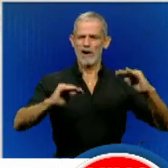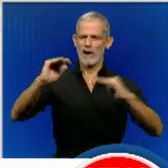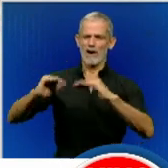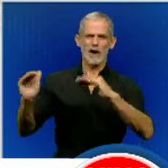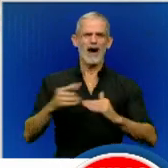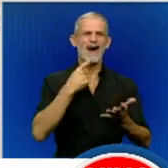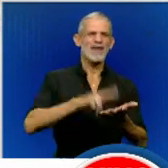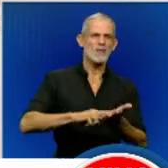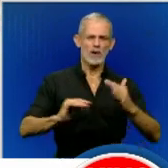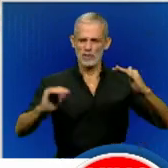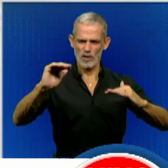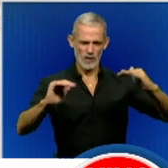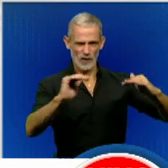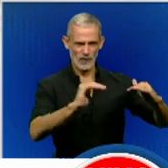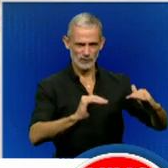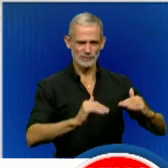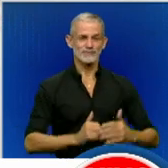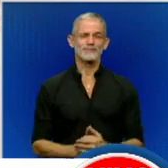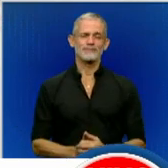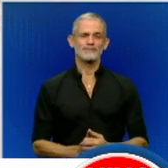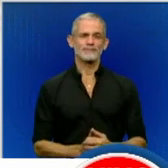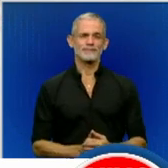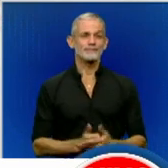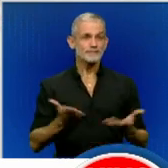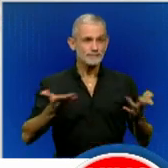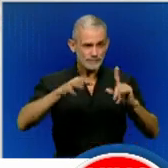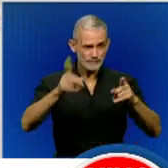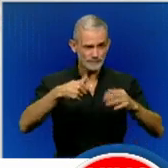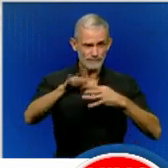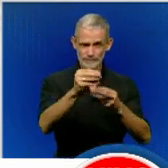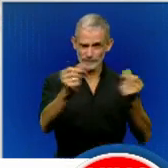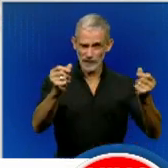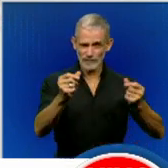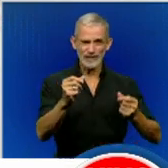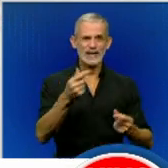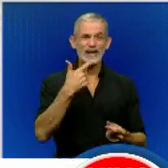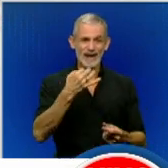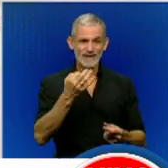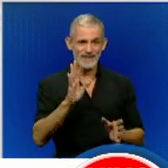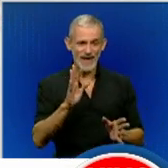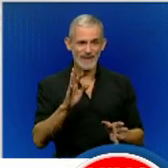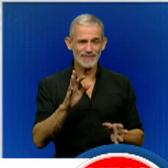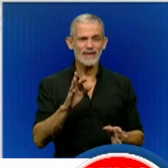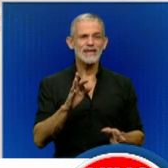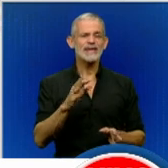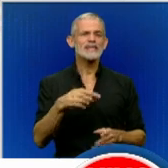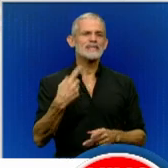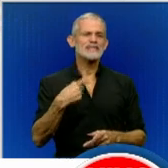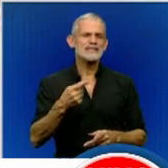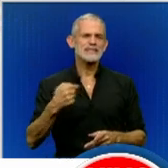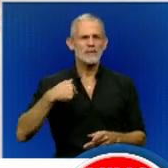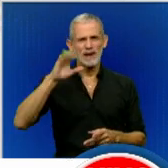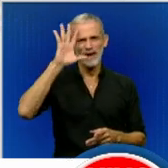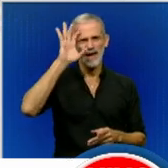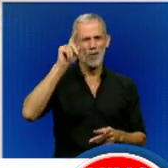a cualquier costo y permítanme para cerrar presidente la verdad que uno siempre recuerda este consenso